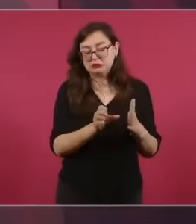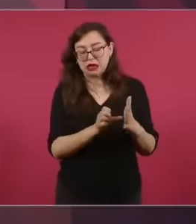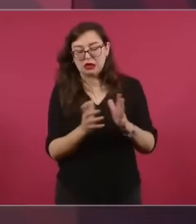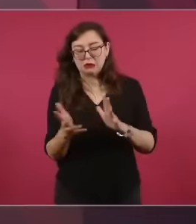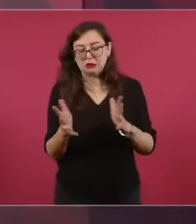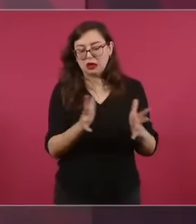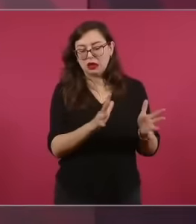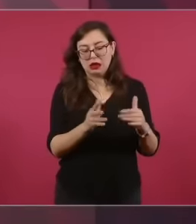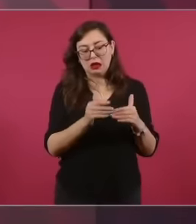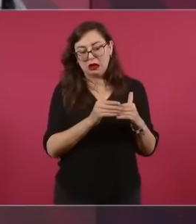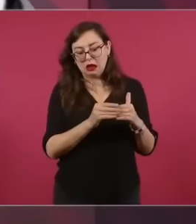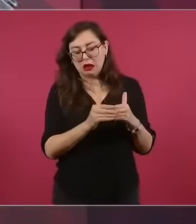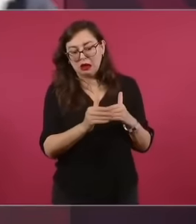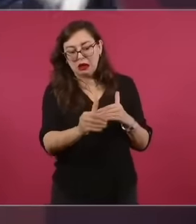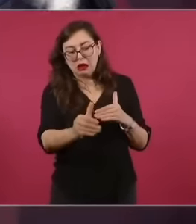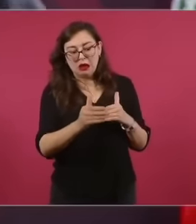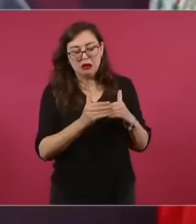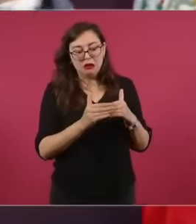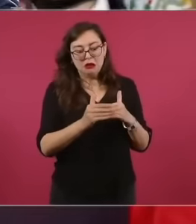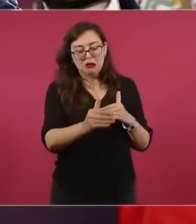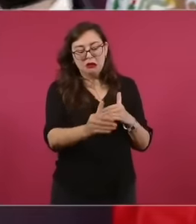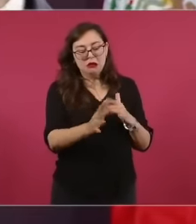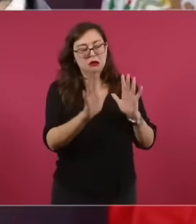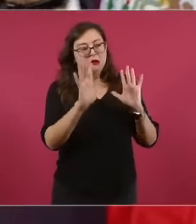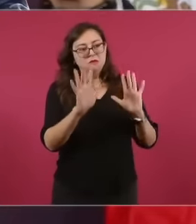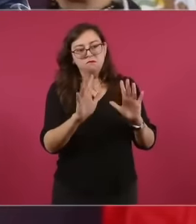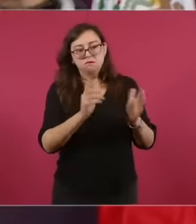estuviesen reunidos ellos,